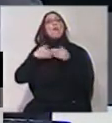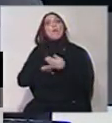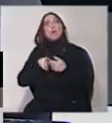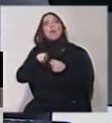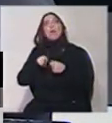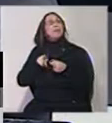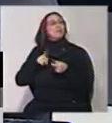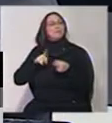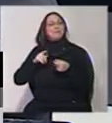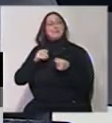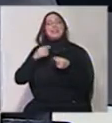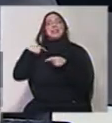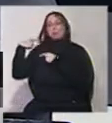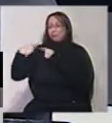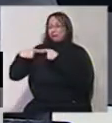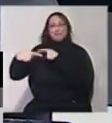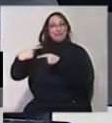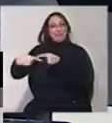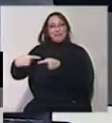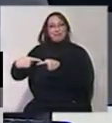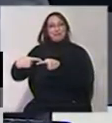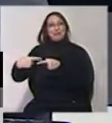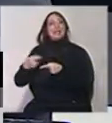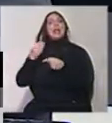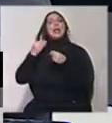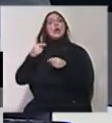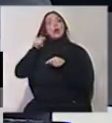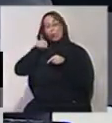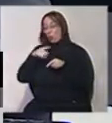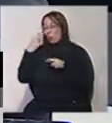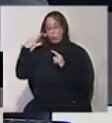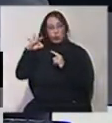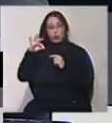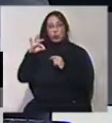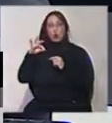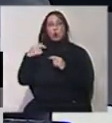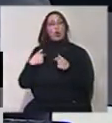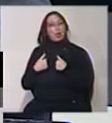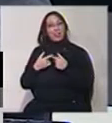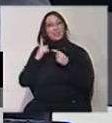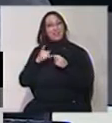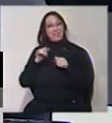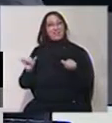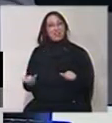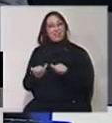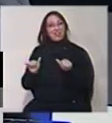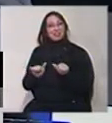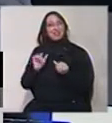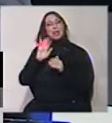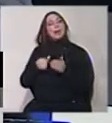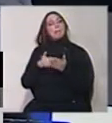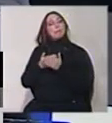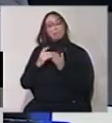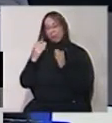se transfiere generacionalmente. Y a eso lo único que yo creo que hay que hacer es plantarle